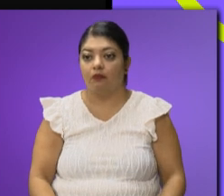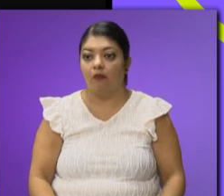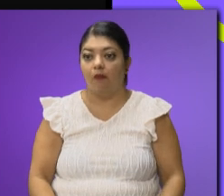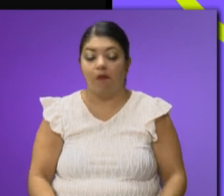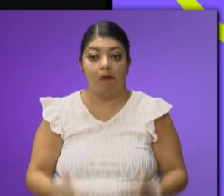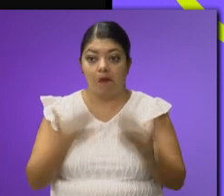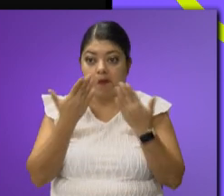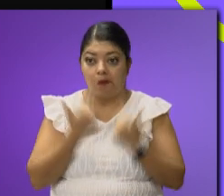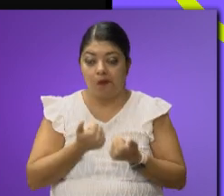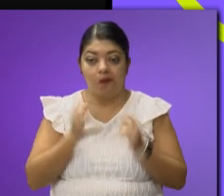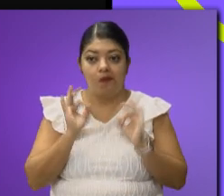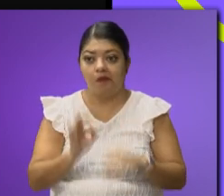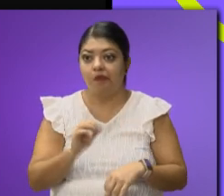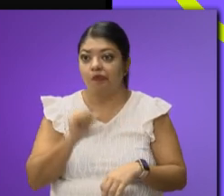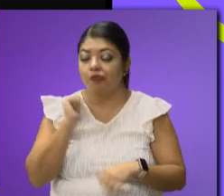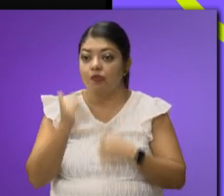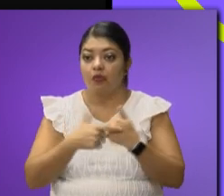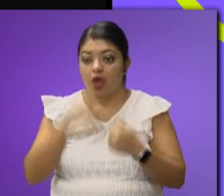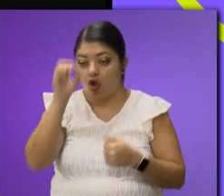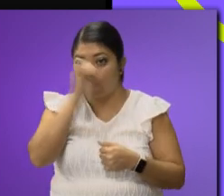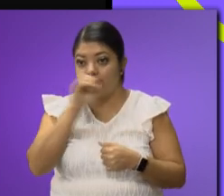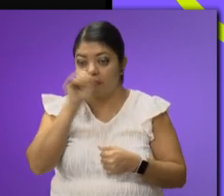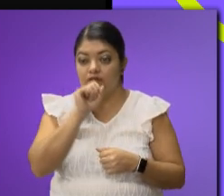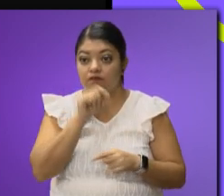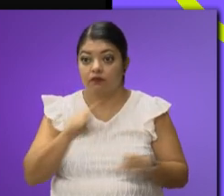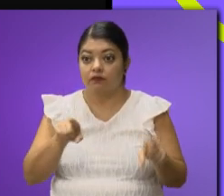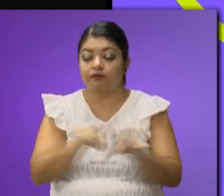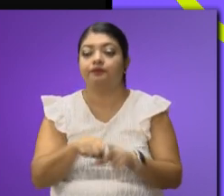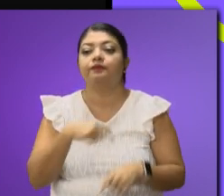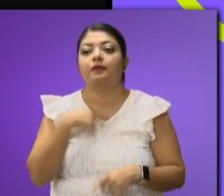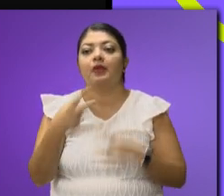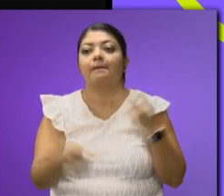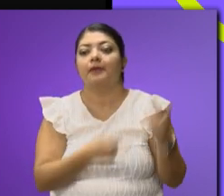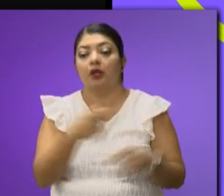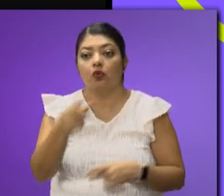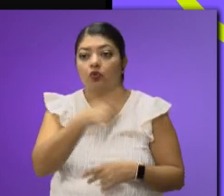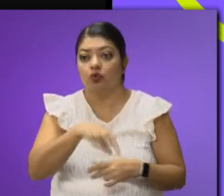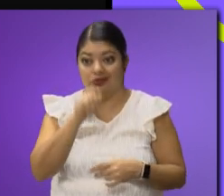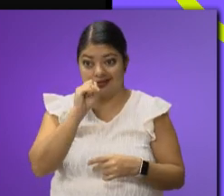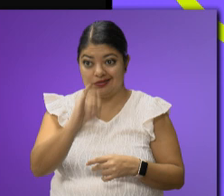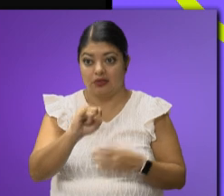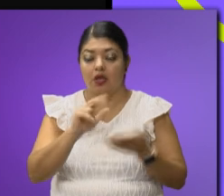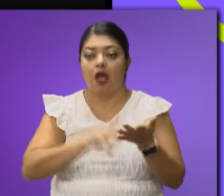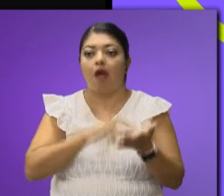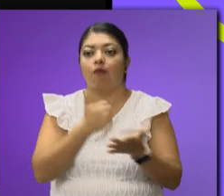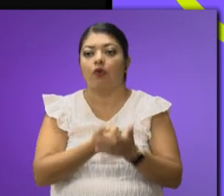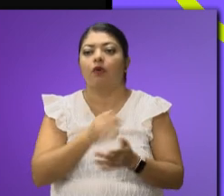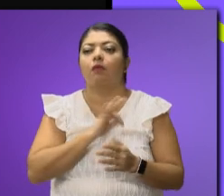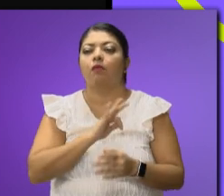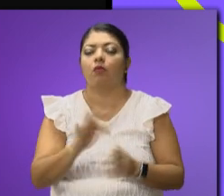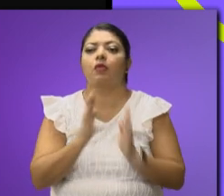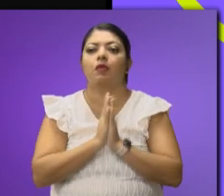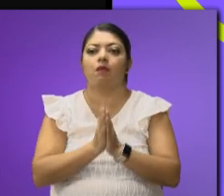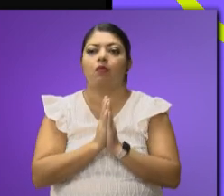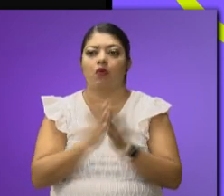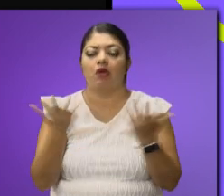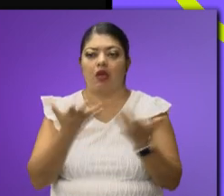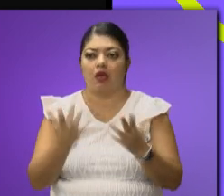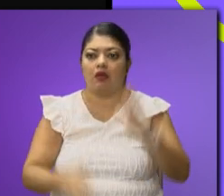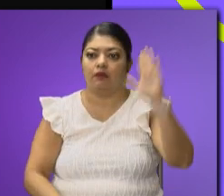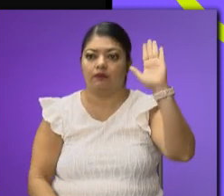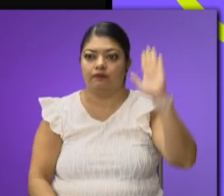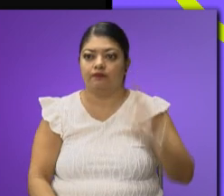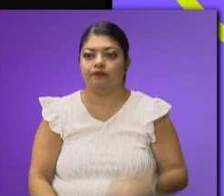No existiendo ninguna observación al mismo, les pregunto si es de aprobarse, lo pudiéramos manifestar levantando la